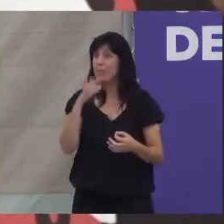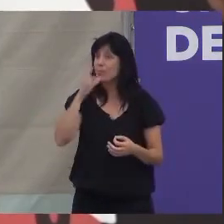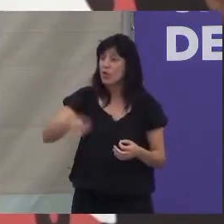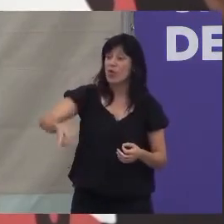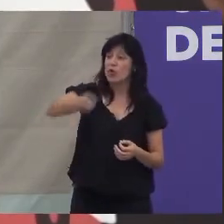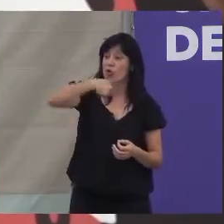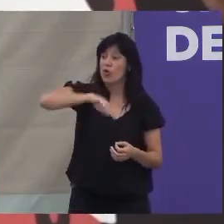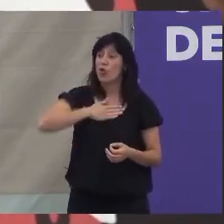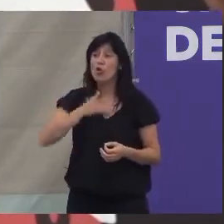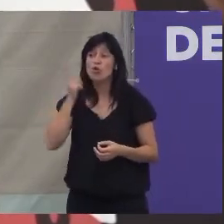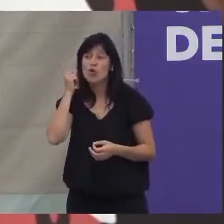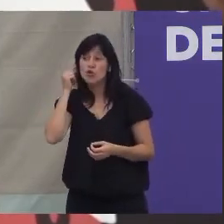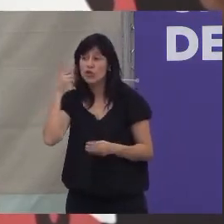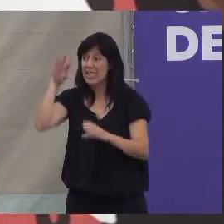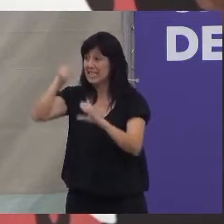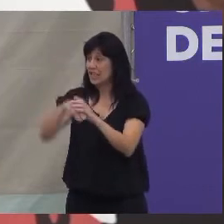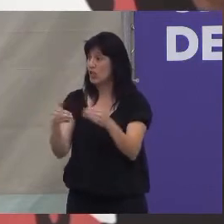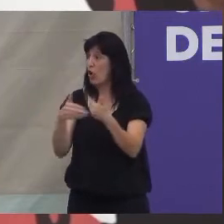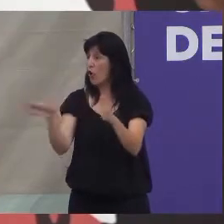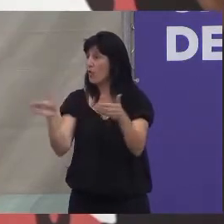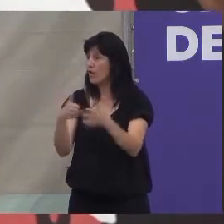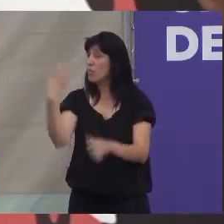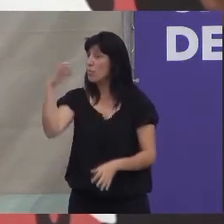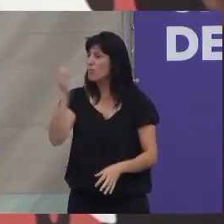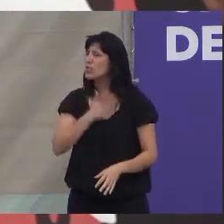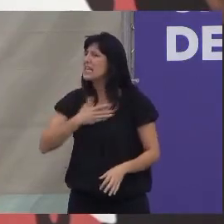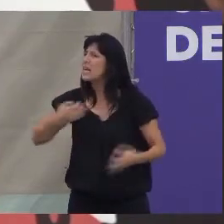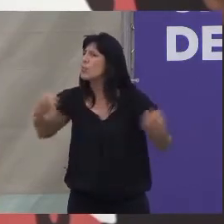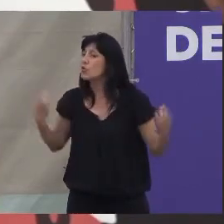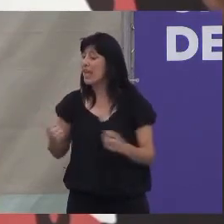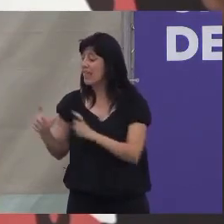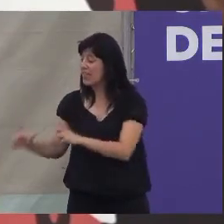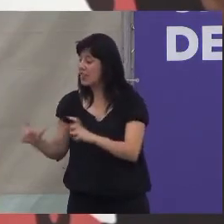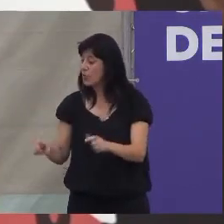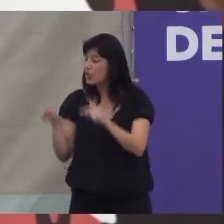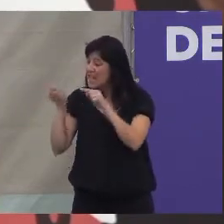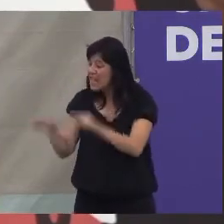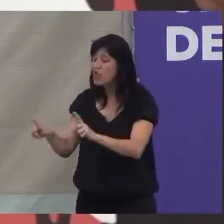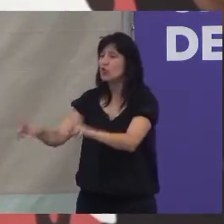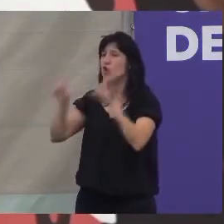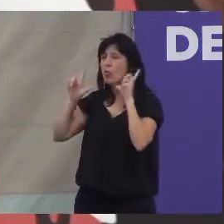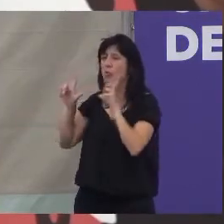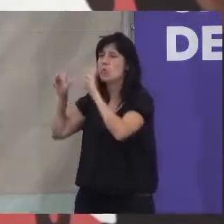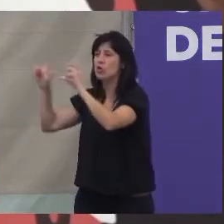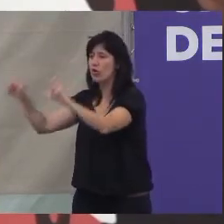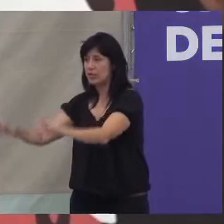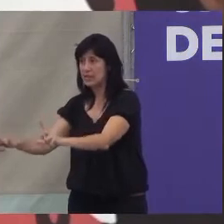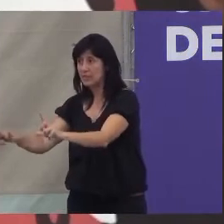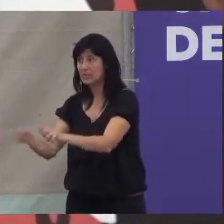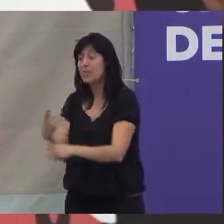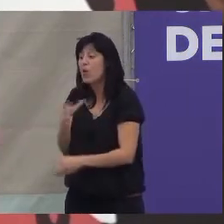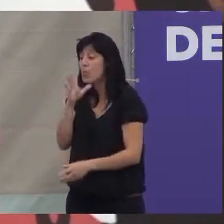queremos que los círculos sean los protagonistas. Para ellos pondremos a